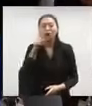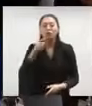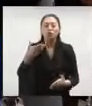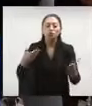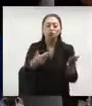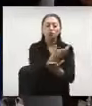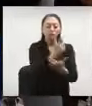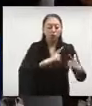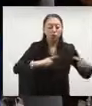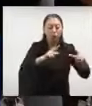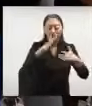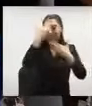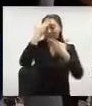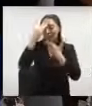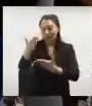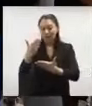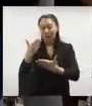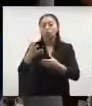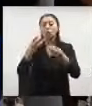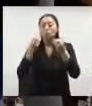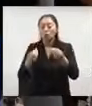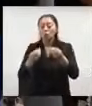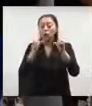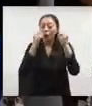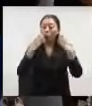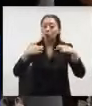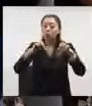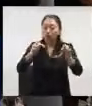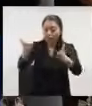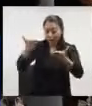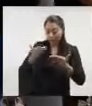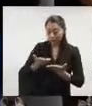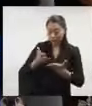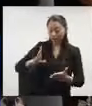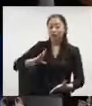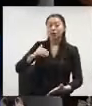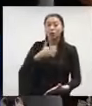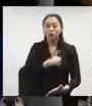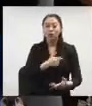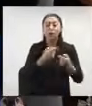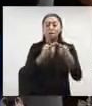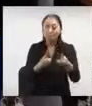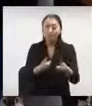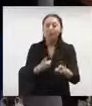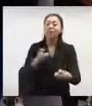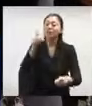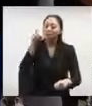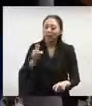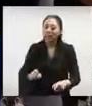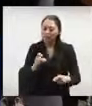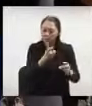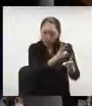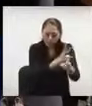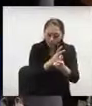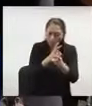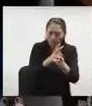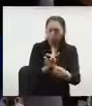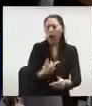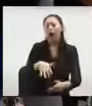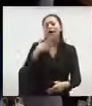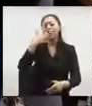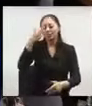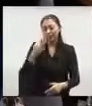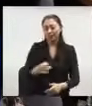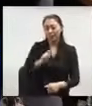mucho la alternativa, la oportunidad que nos da el Congreso, pero debemos de verificar si realmente cumple con